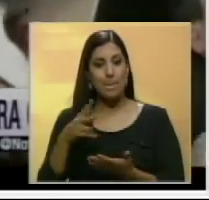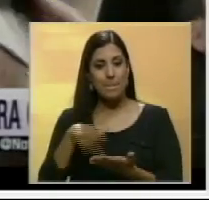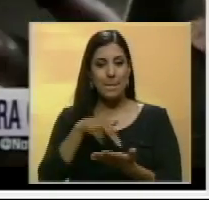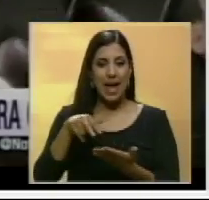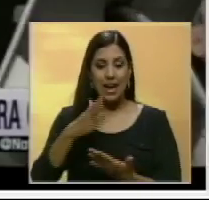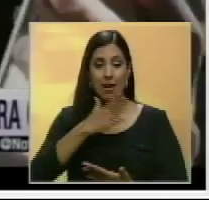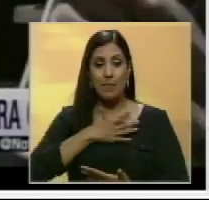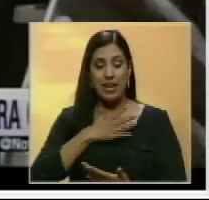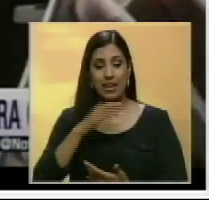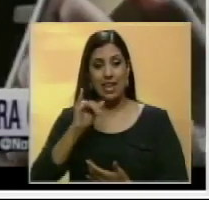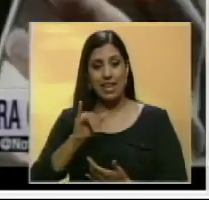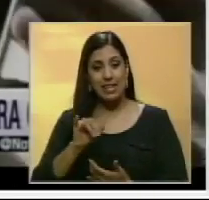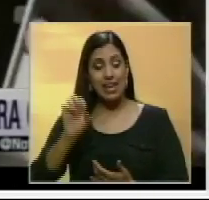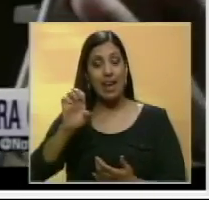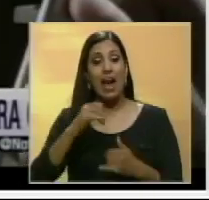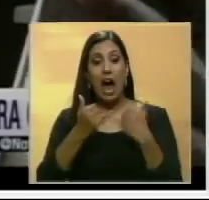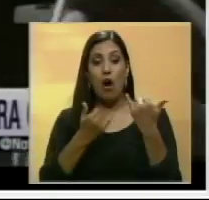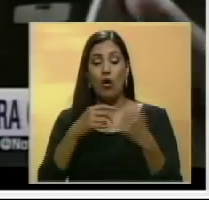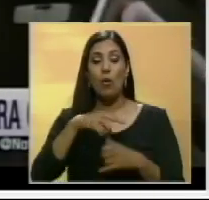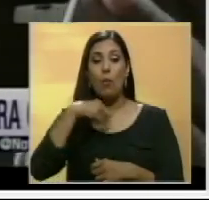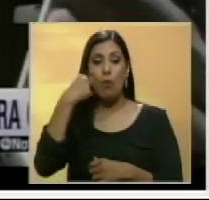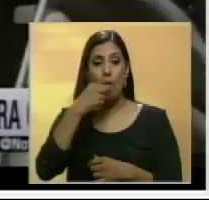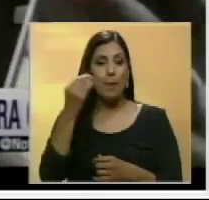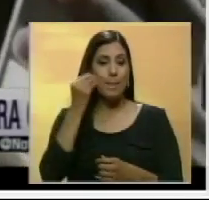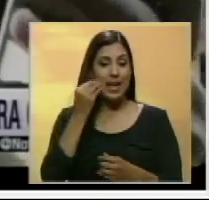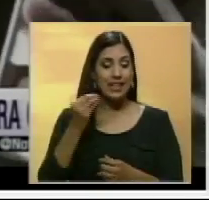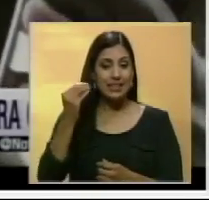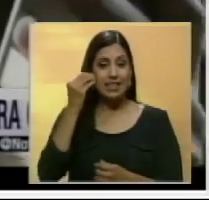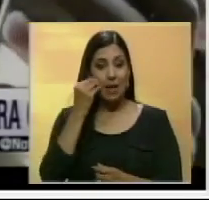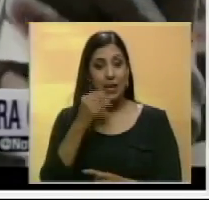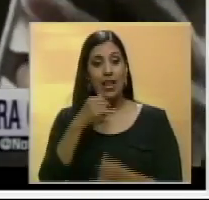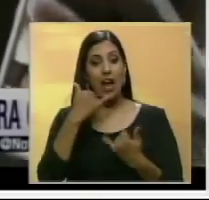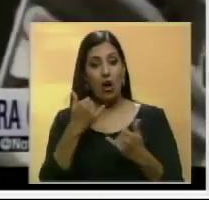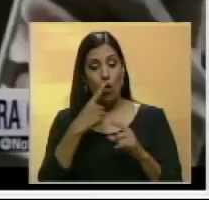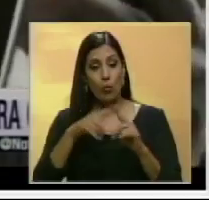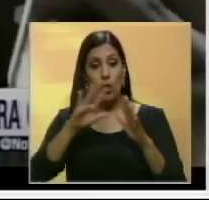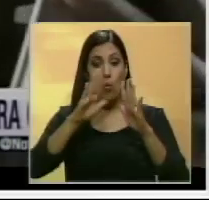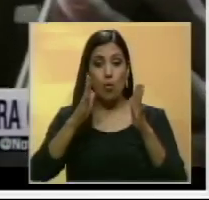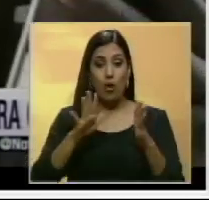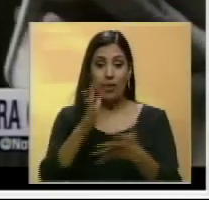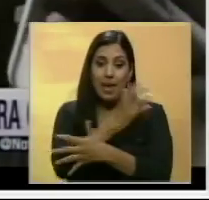bailame. Y es con esa boca, bésame, y es con ese